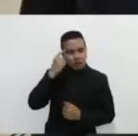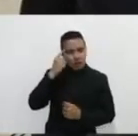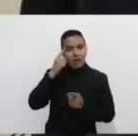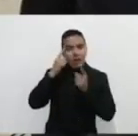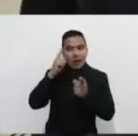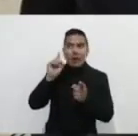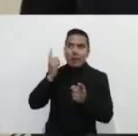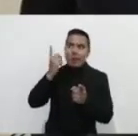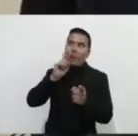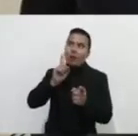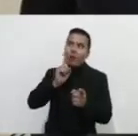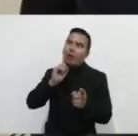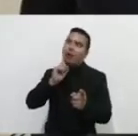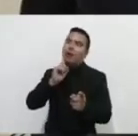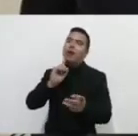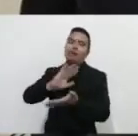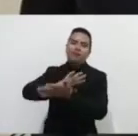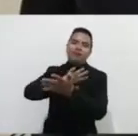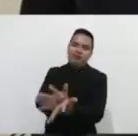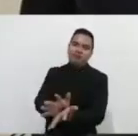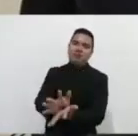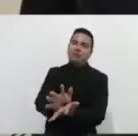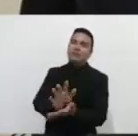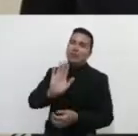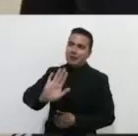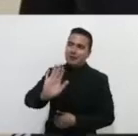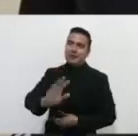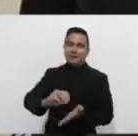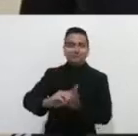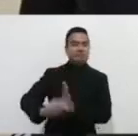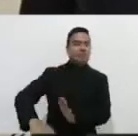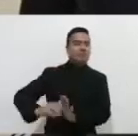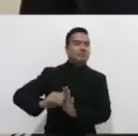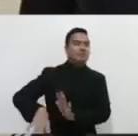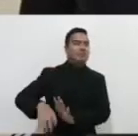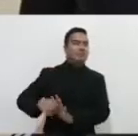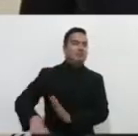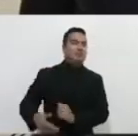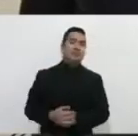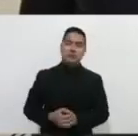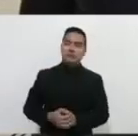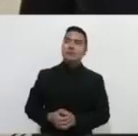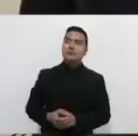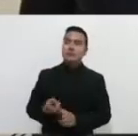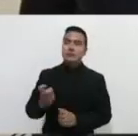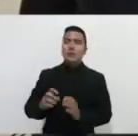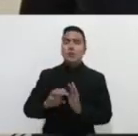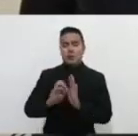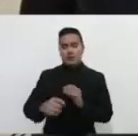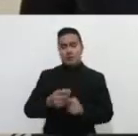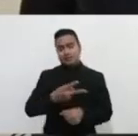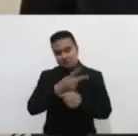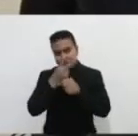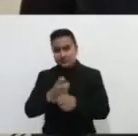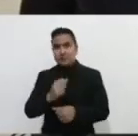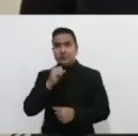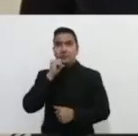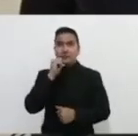entonces una violencia política por razón de género por una omisión. ¿Por qué? Porque al dejarte de convocar a una